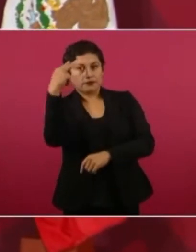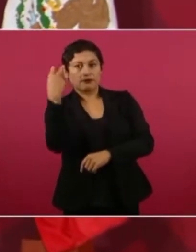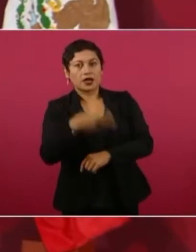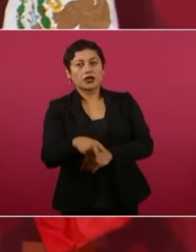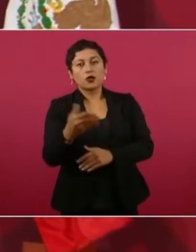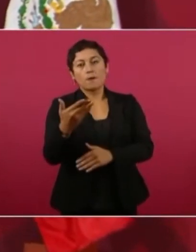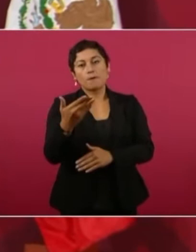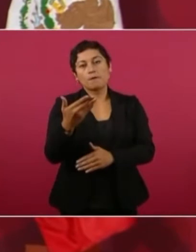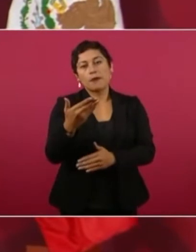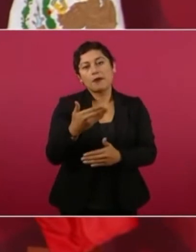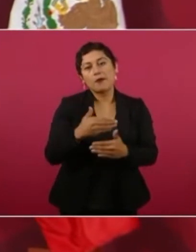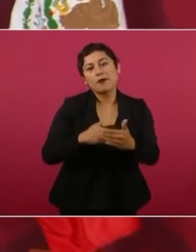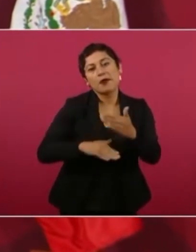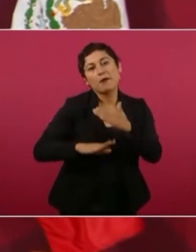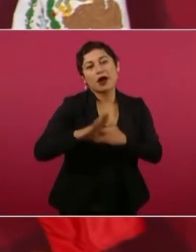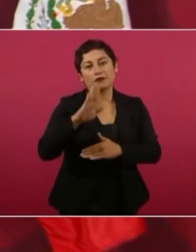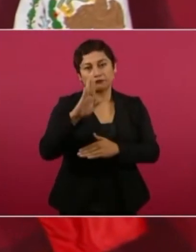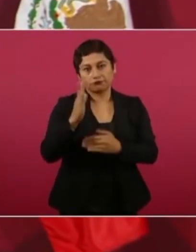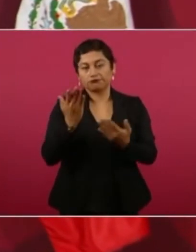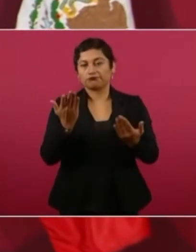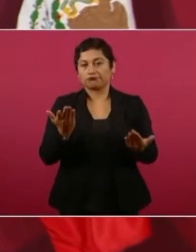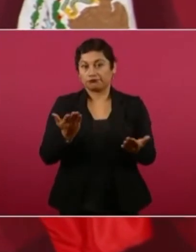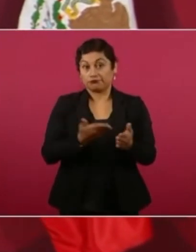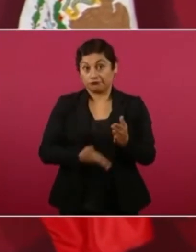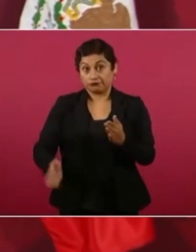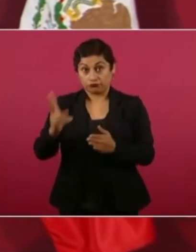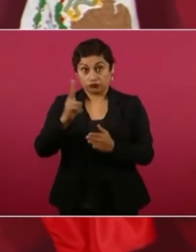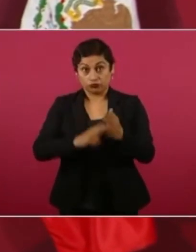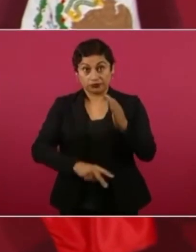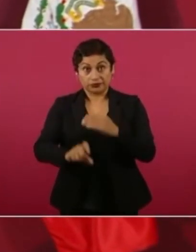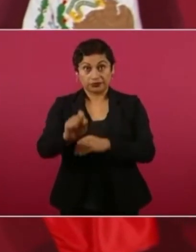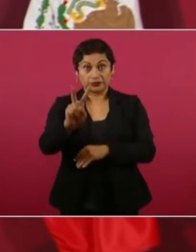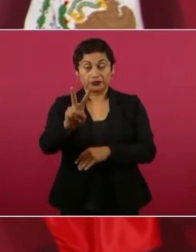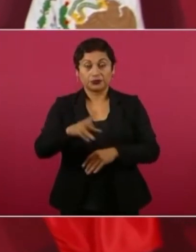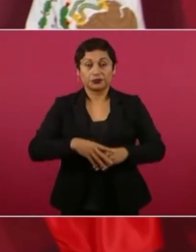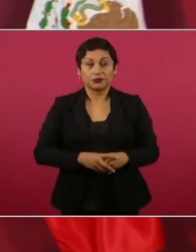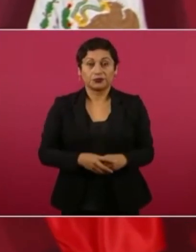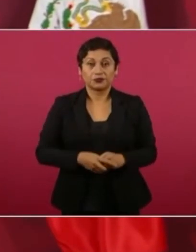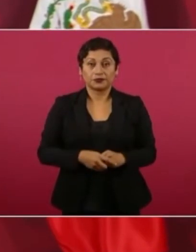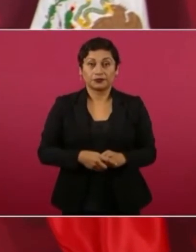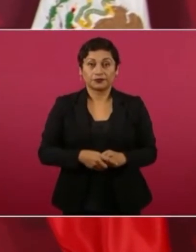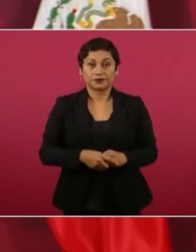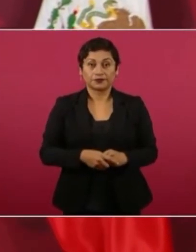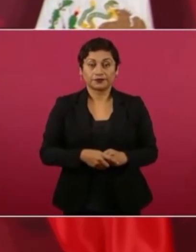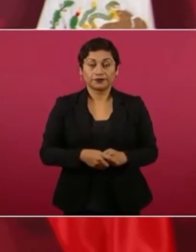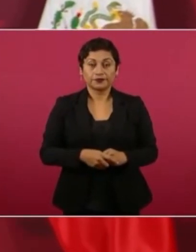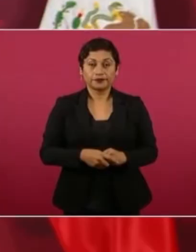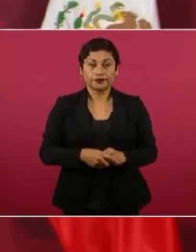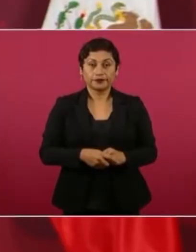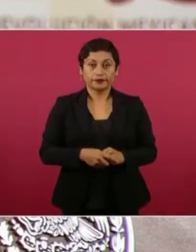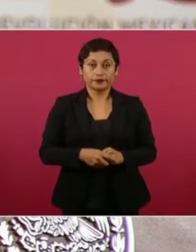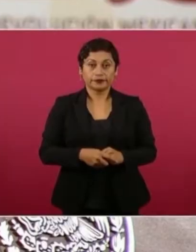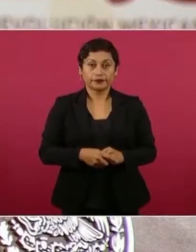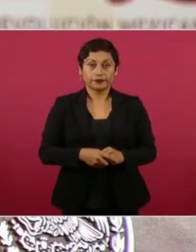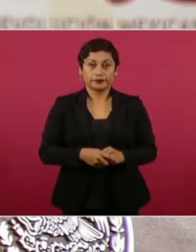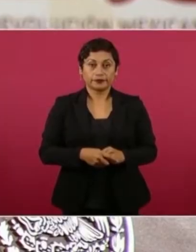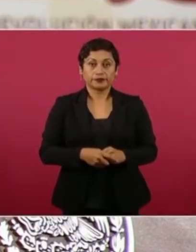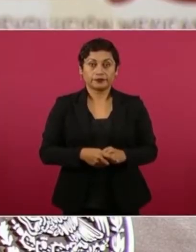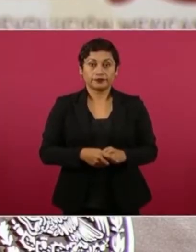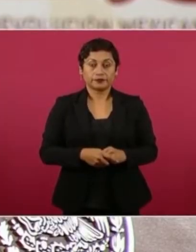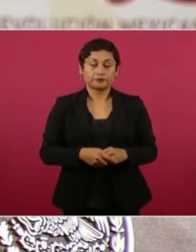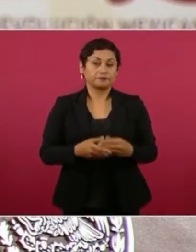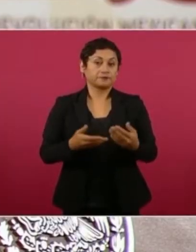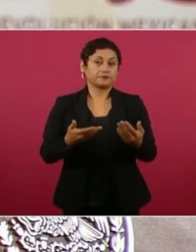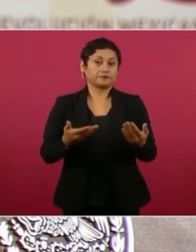para este año, va a ser de las